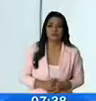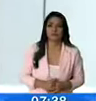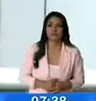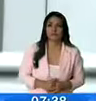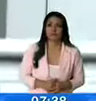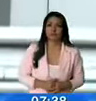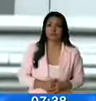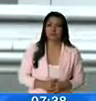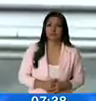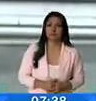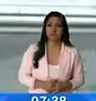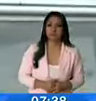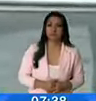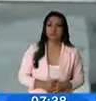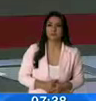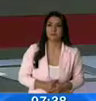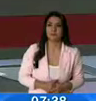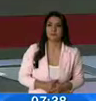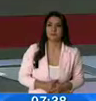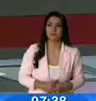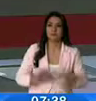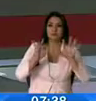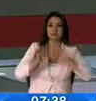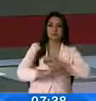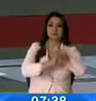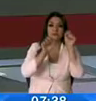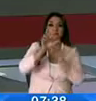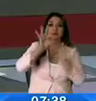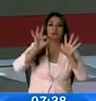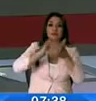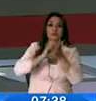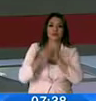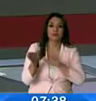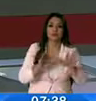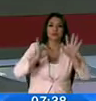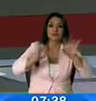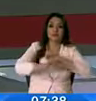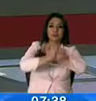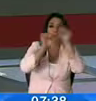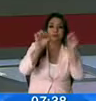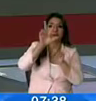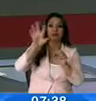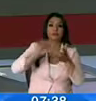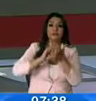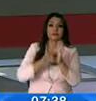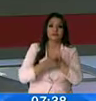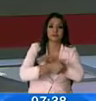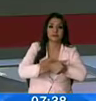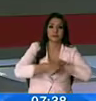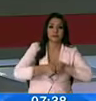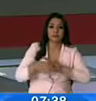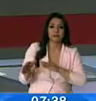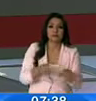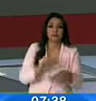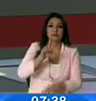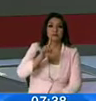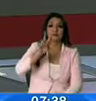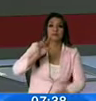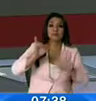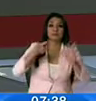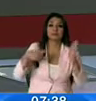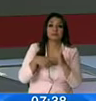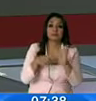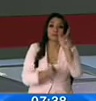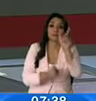informó Andrea Urbe. 7:38 en la mañana, 6:38 allá en Galápagos, que 126.000 personas